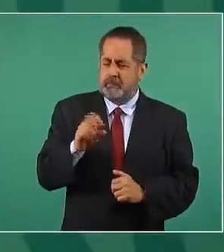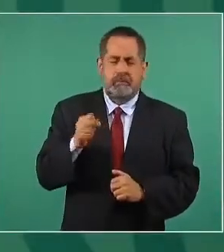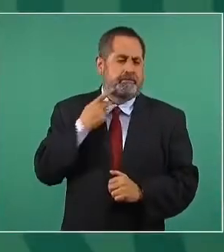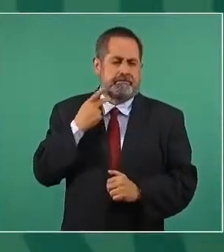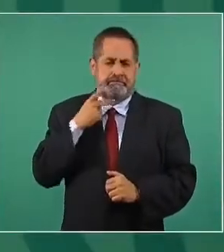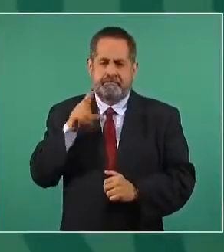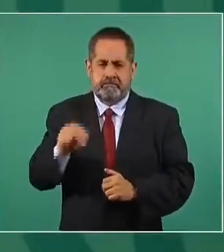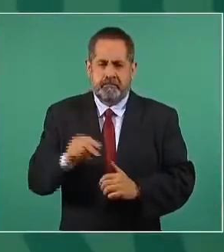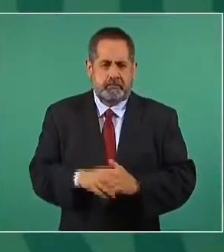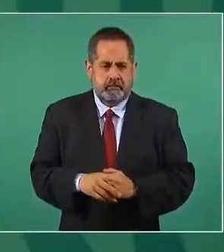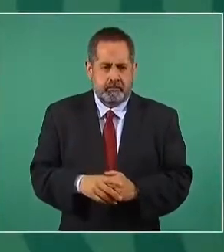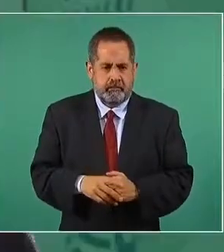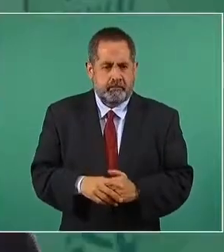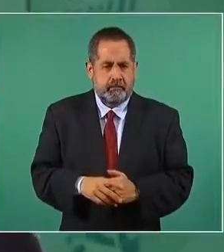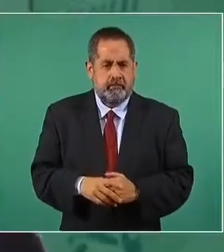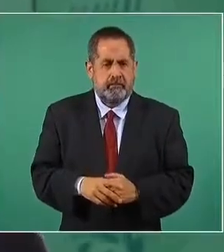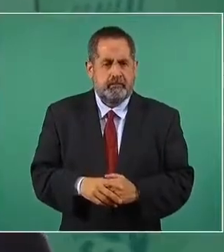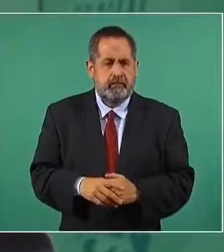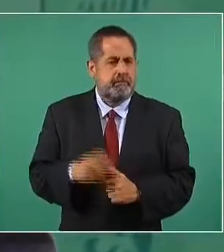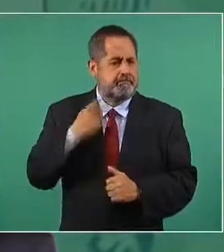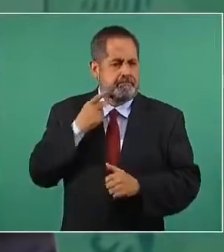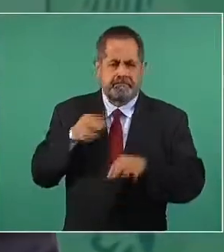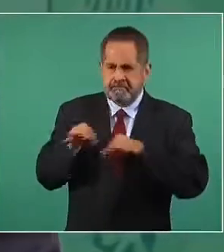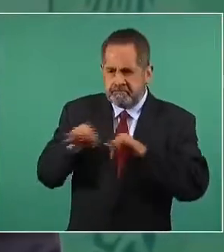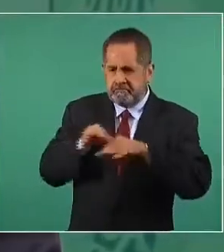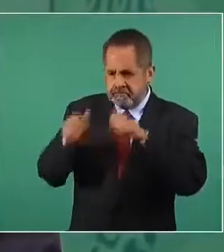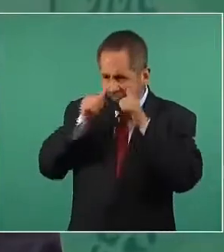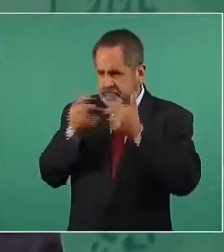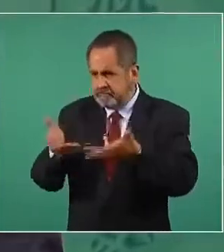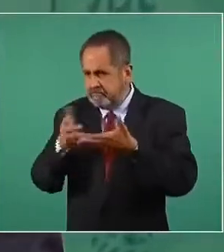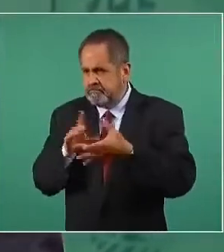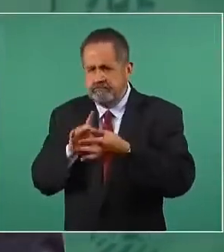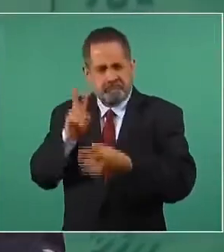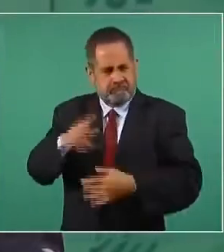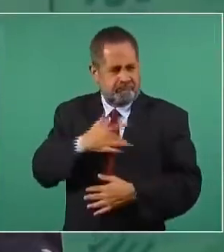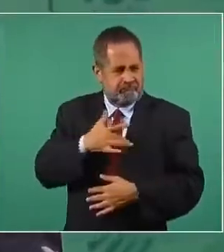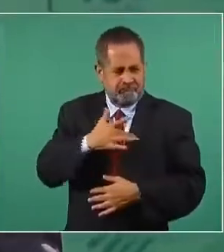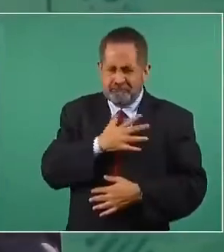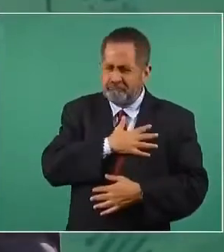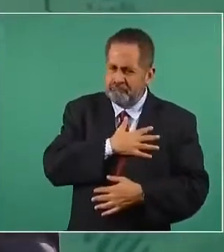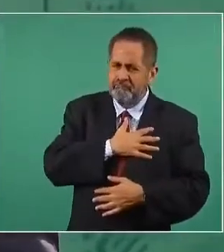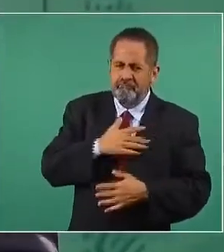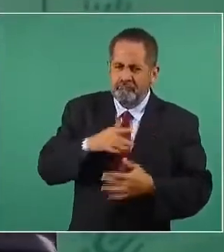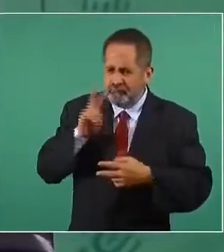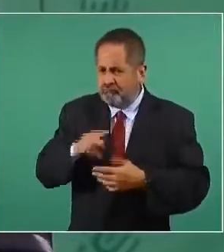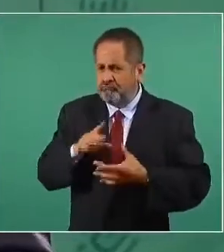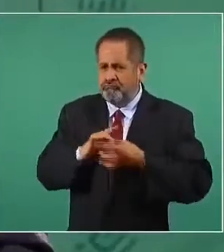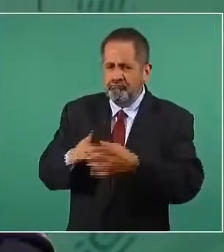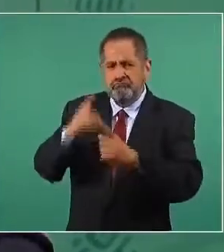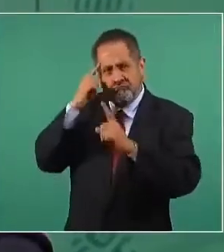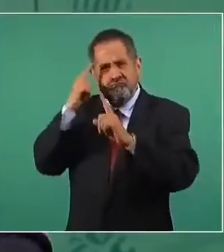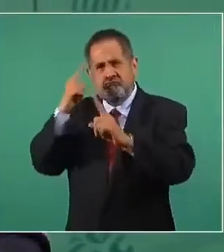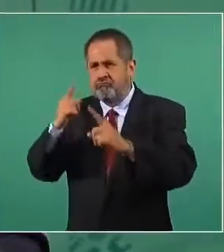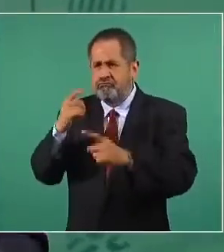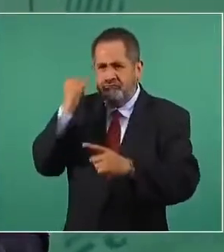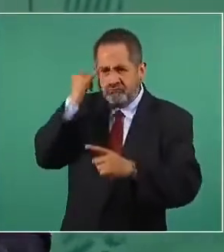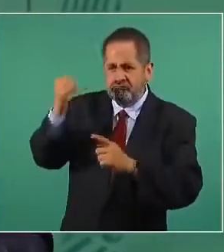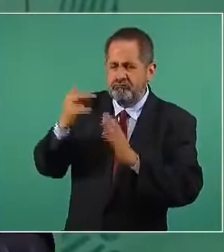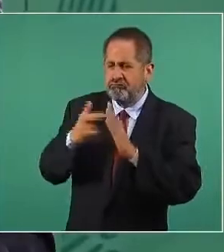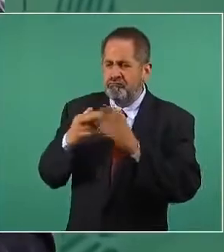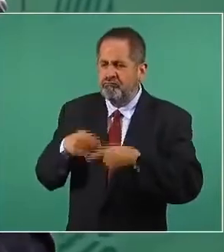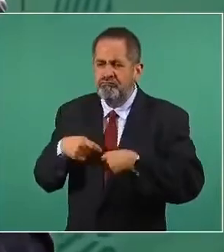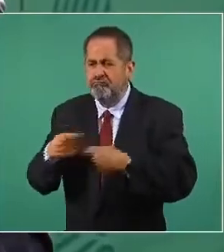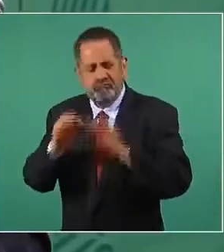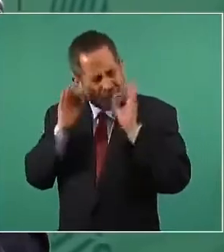No, es trabajar para el pueblo sinceramente, con convicciones, con ideales, con principios. Un